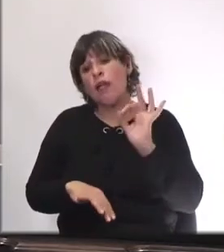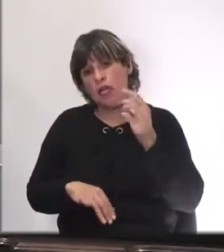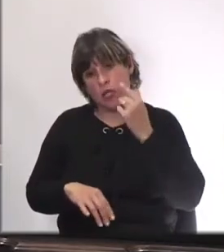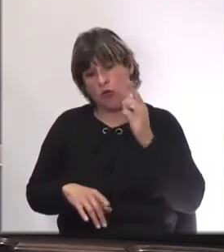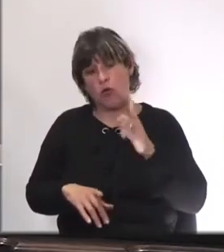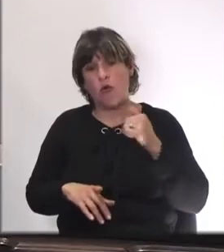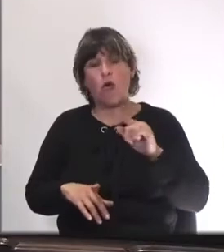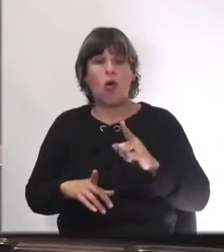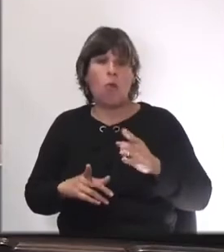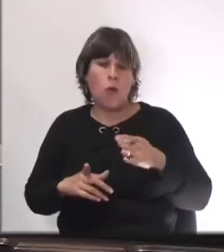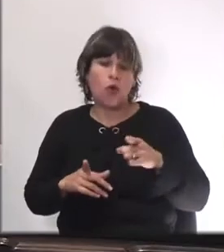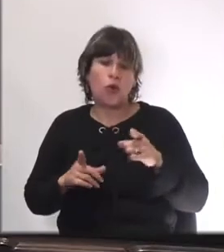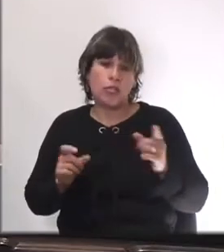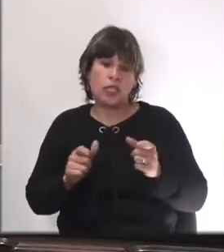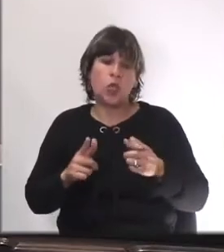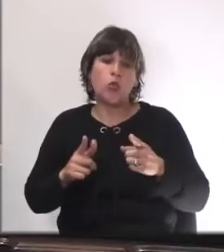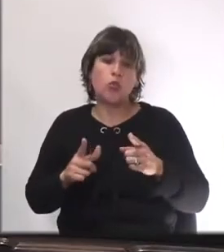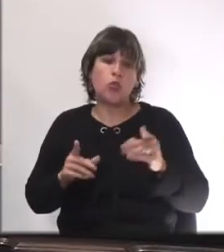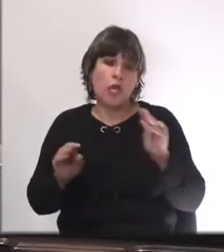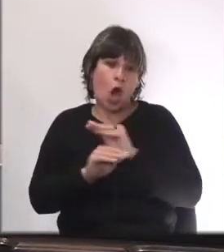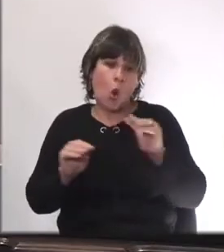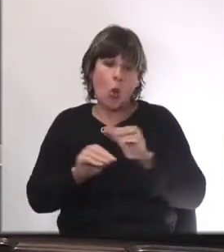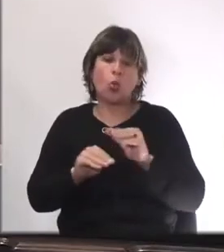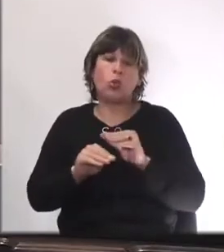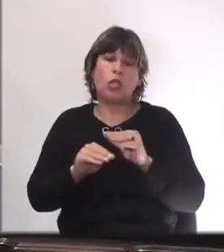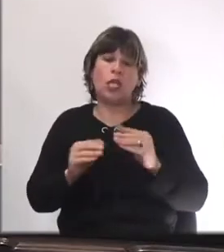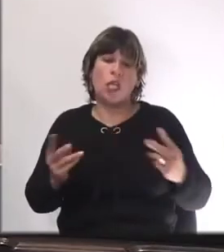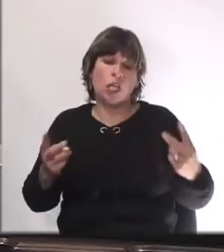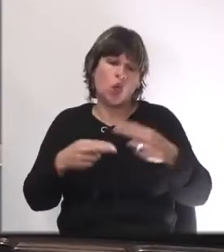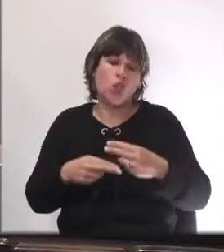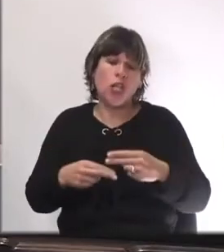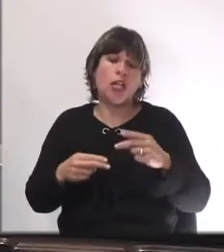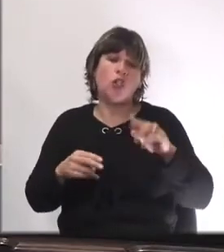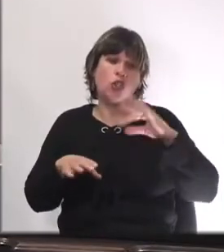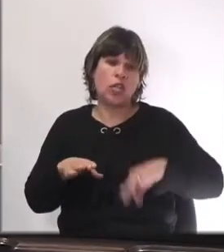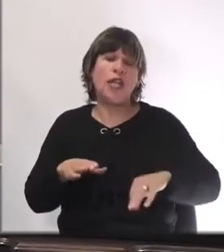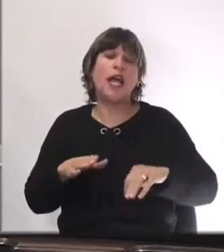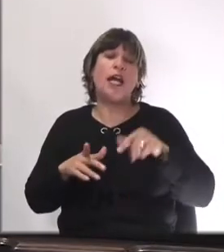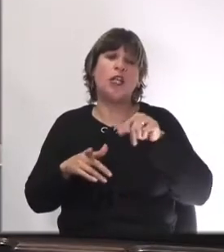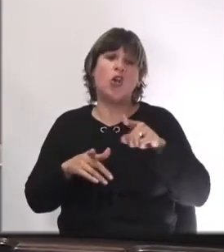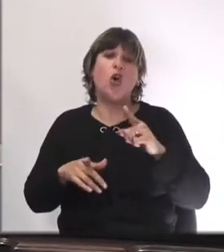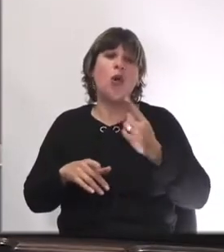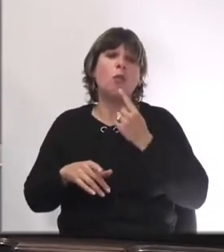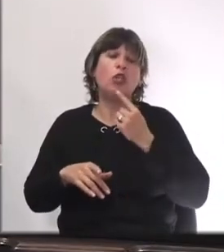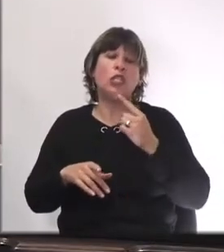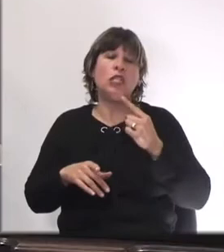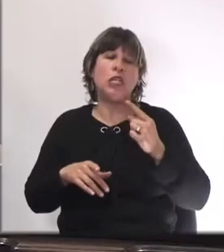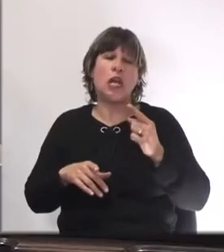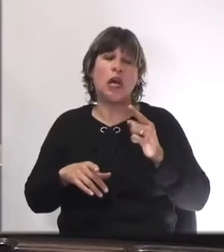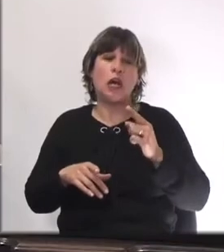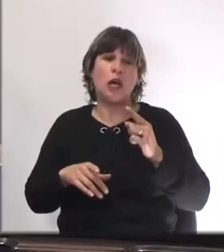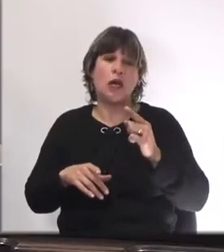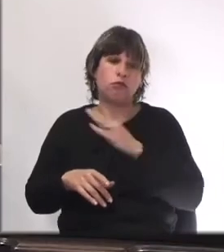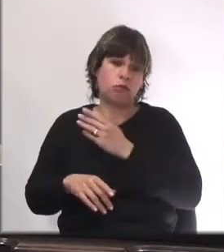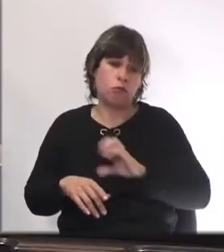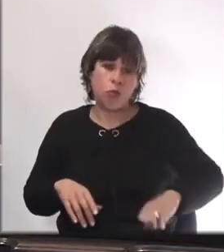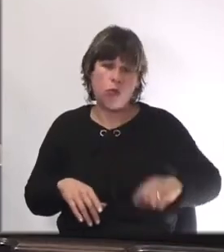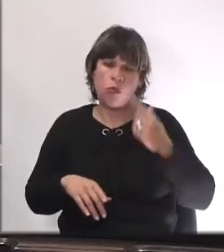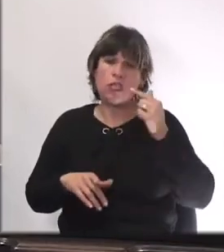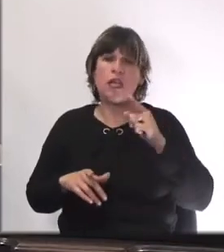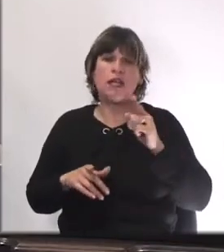un ajuste fiscal, recortando salarios, pasividades y políticas públicas en una